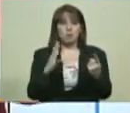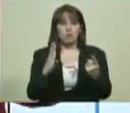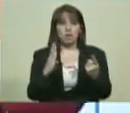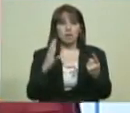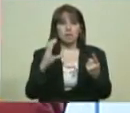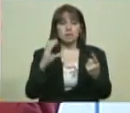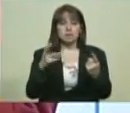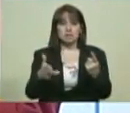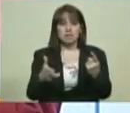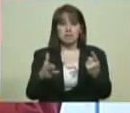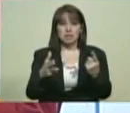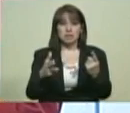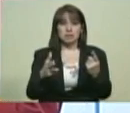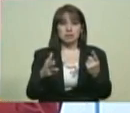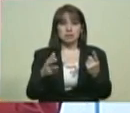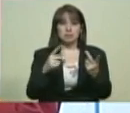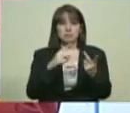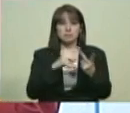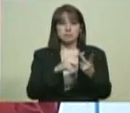VCH ampliada.